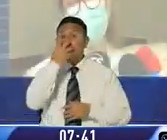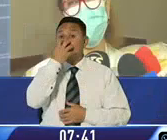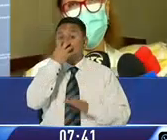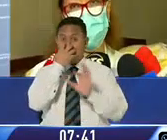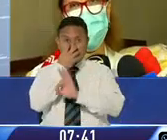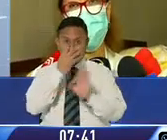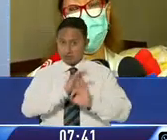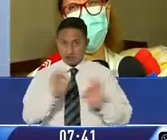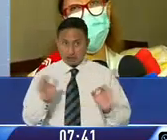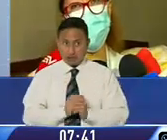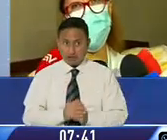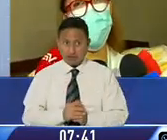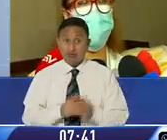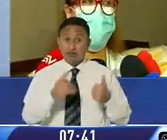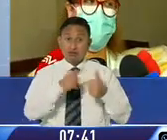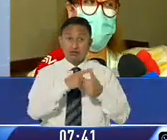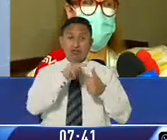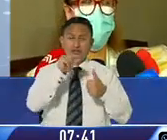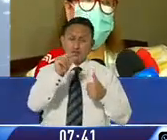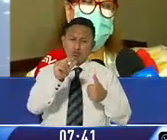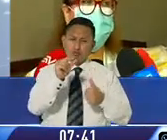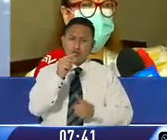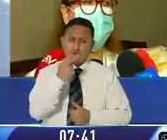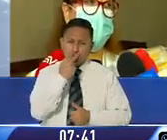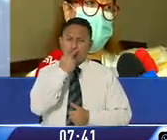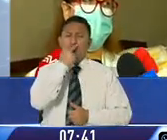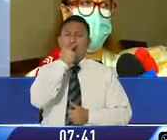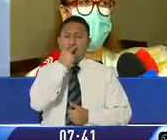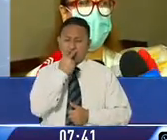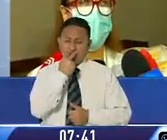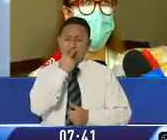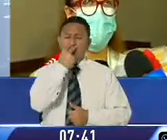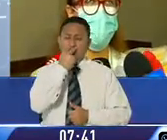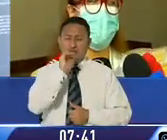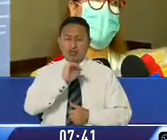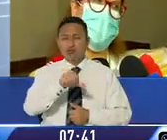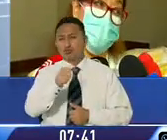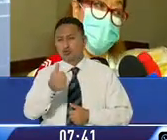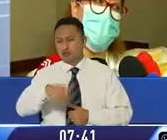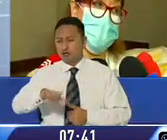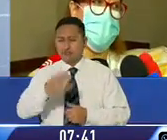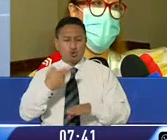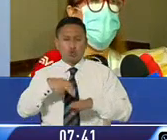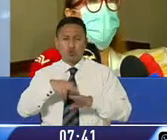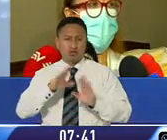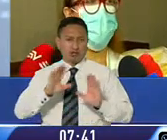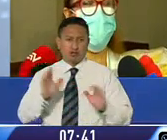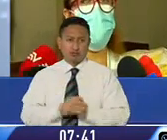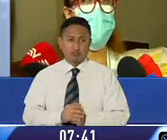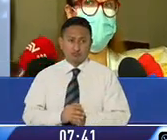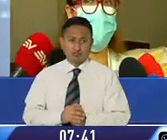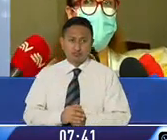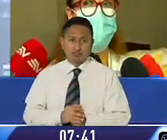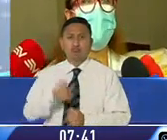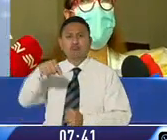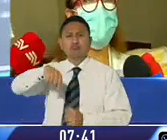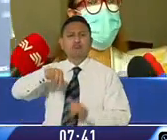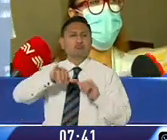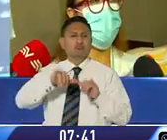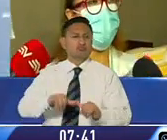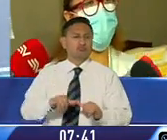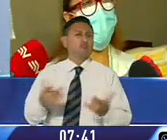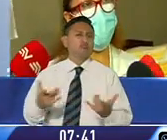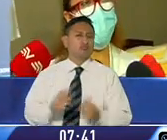hay uno pues que está con necesidad de ventilación mecánica y los otros 2 ya están con ventilación no invasiva. ¿Cuánto tiempo se van a quedar abajo?